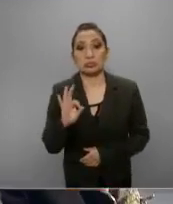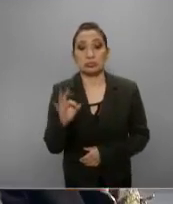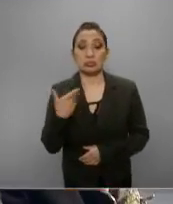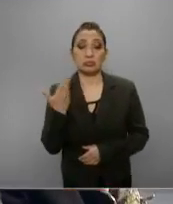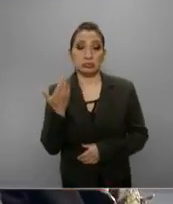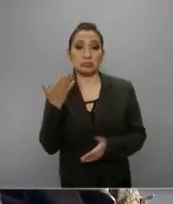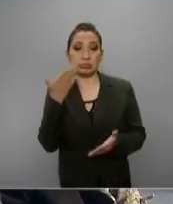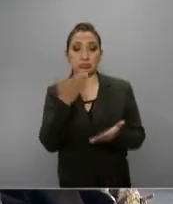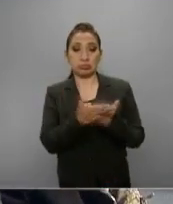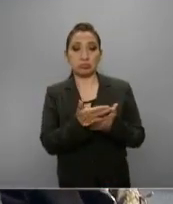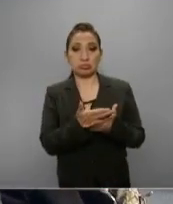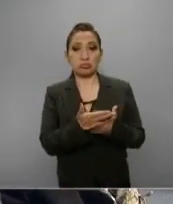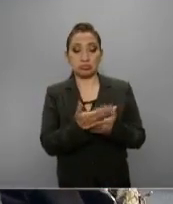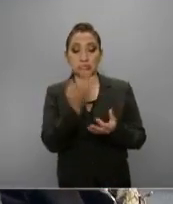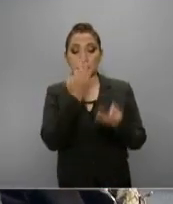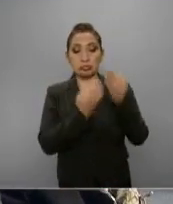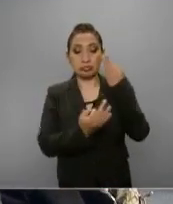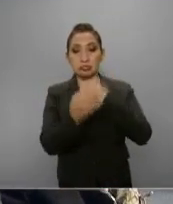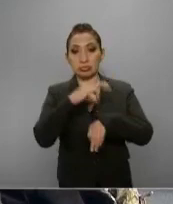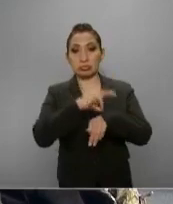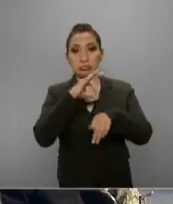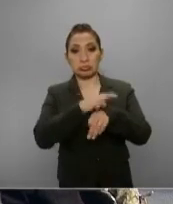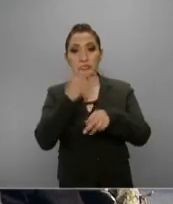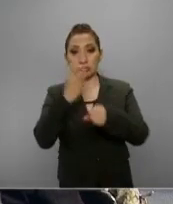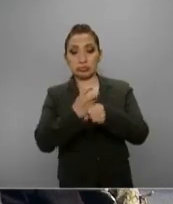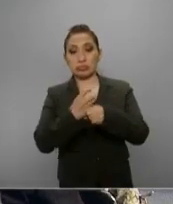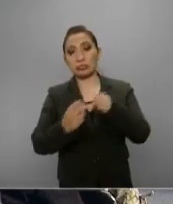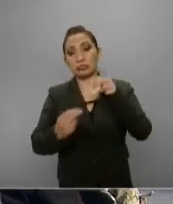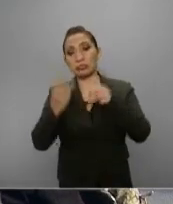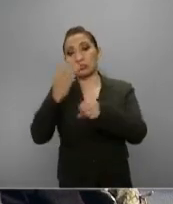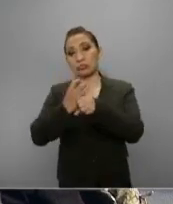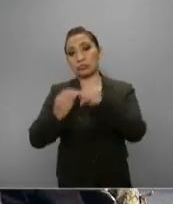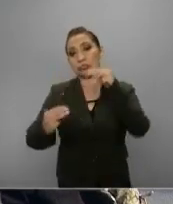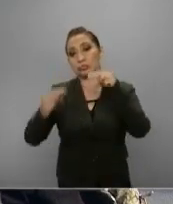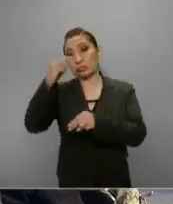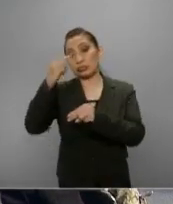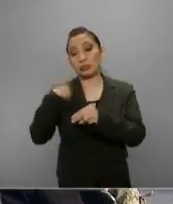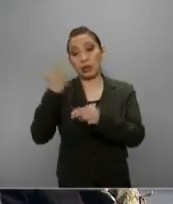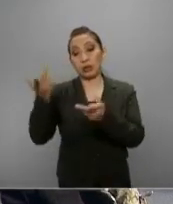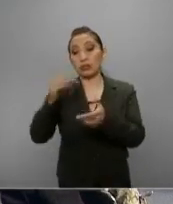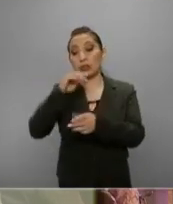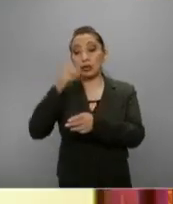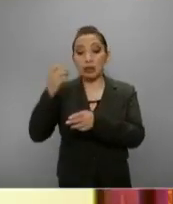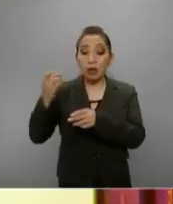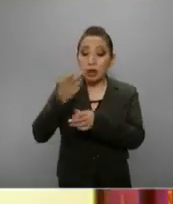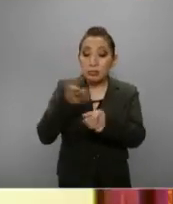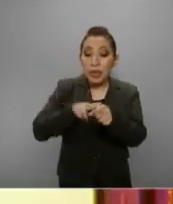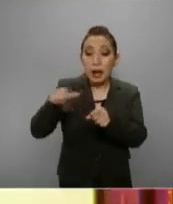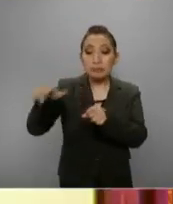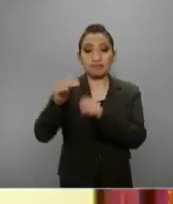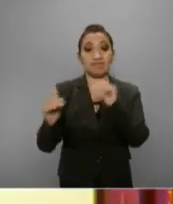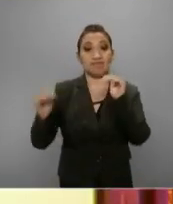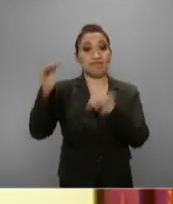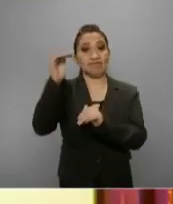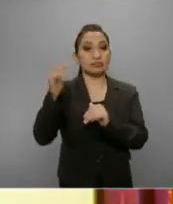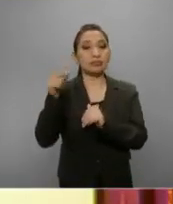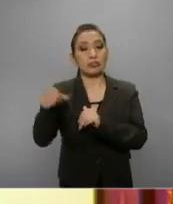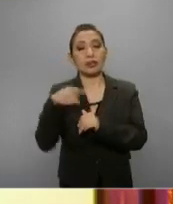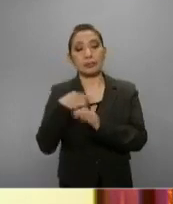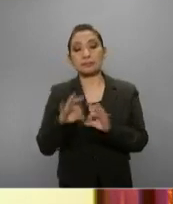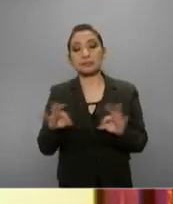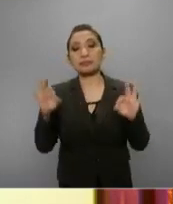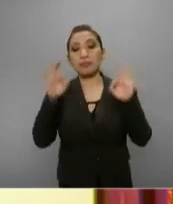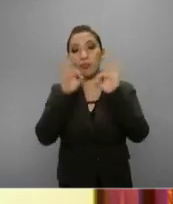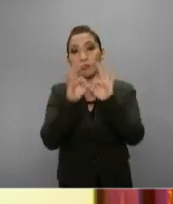a demandar atención médica en segundo o tercer nivel, es decir, en una unidad hospitalaria, y de